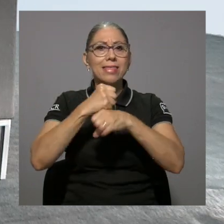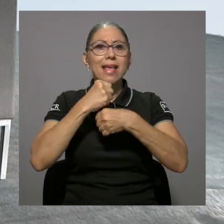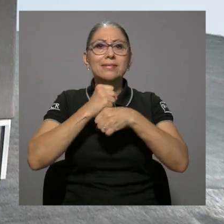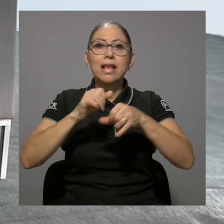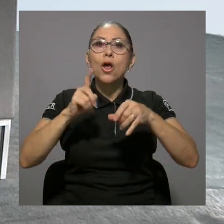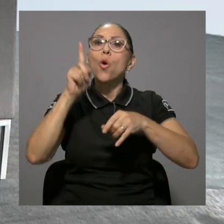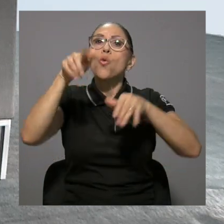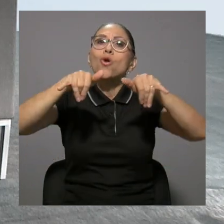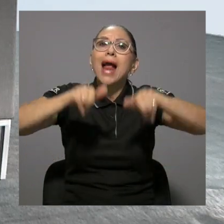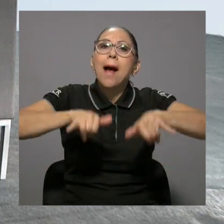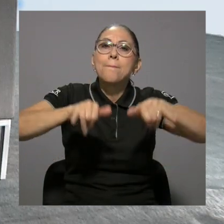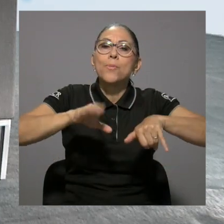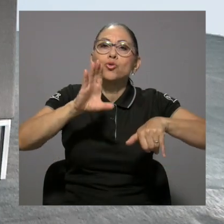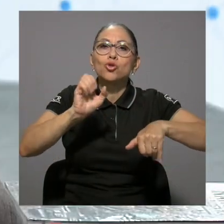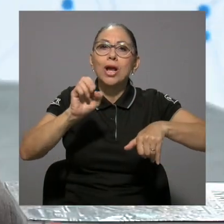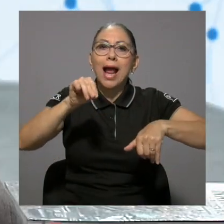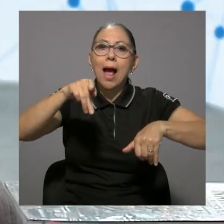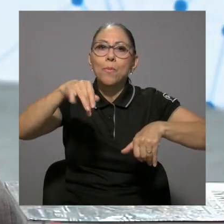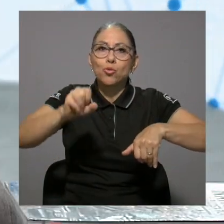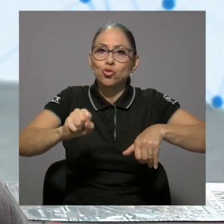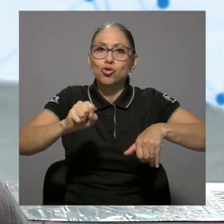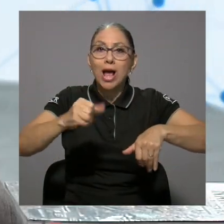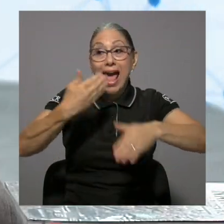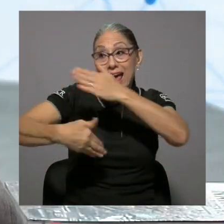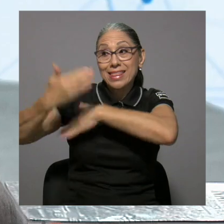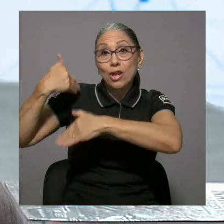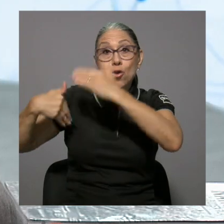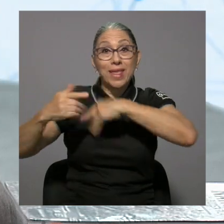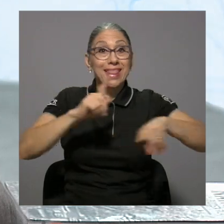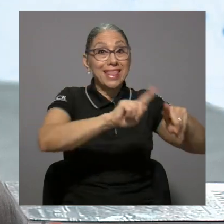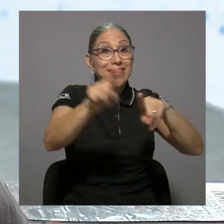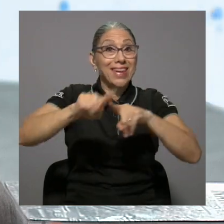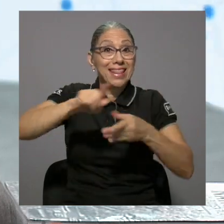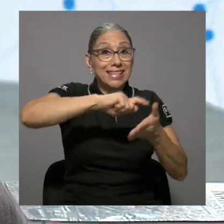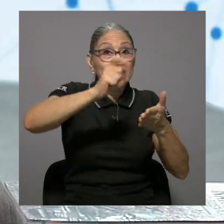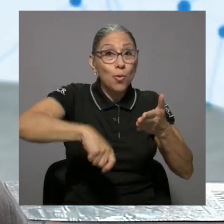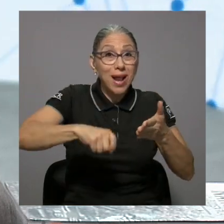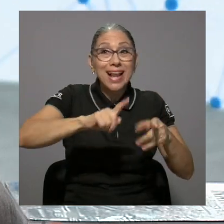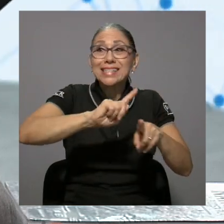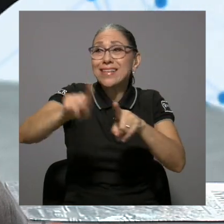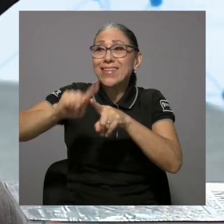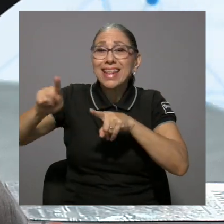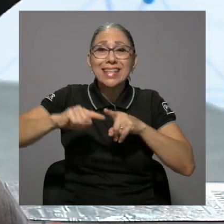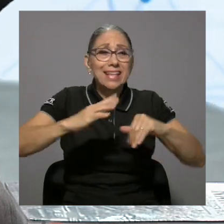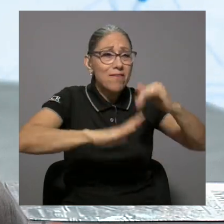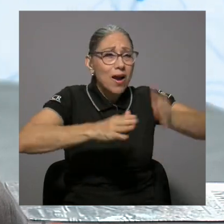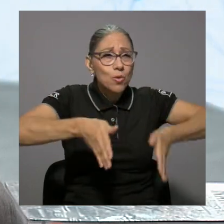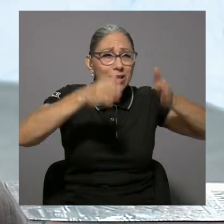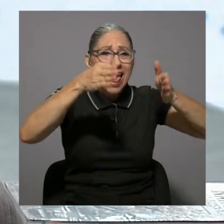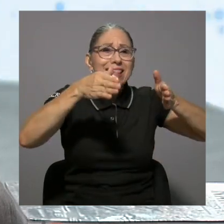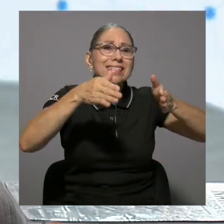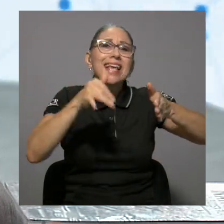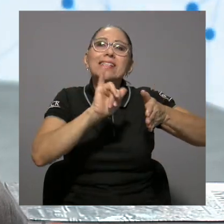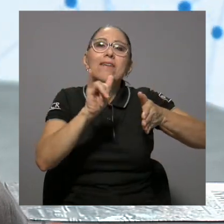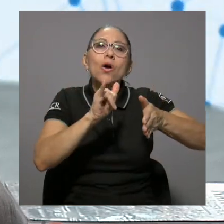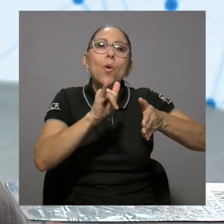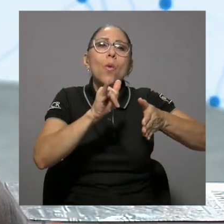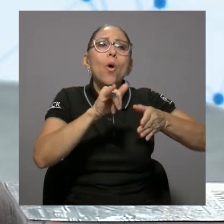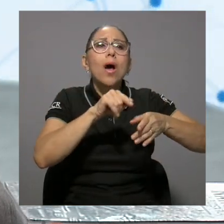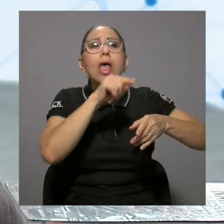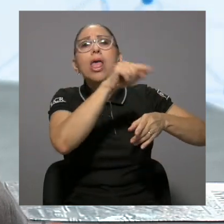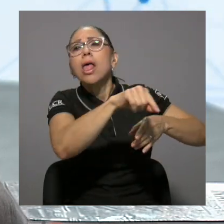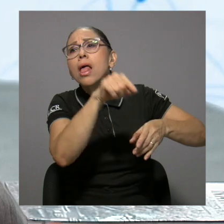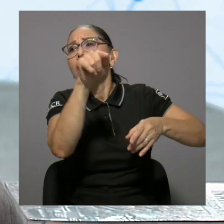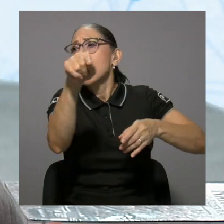un campus, porque anteriormente las facultades y las escuelas estaban dispersas en todo